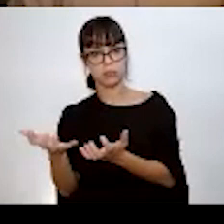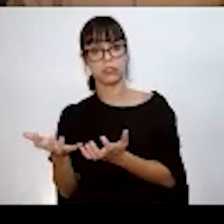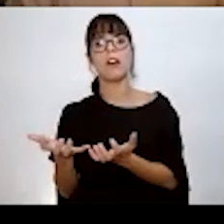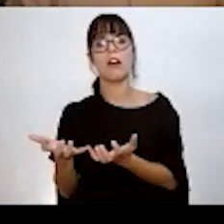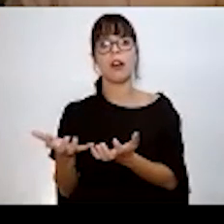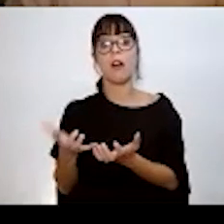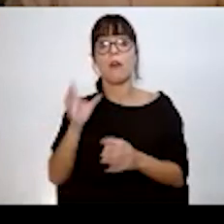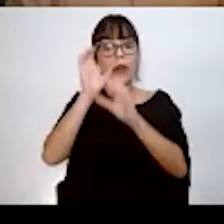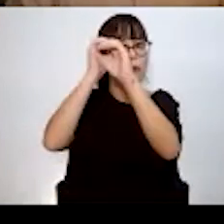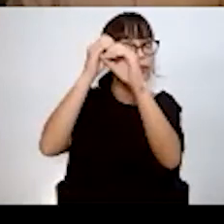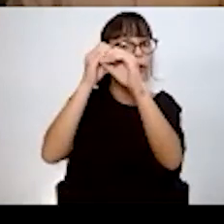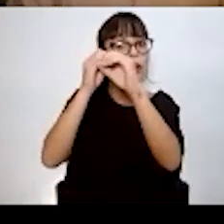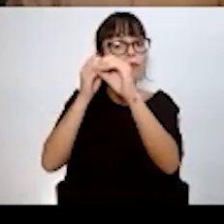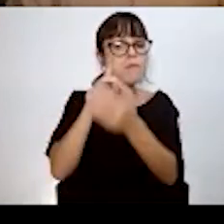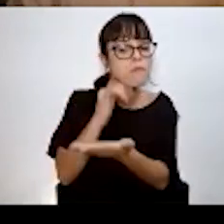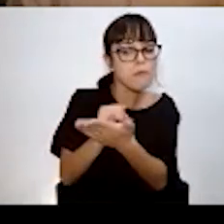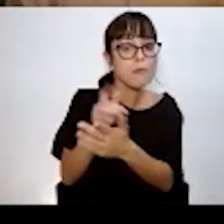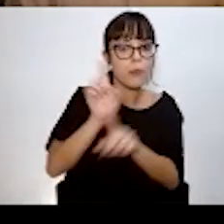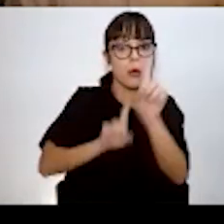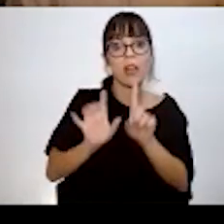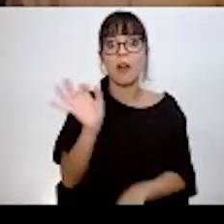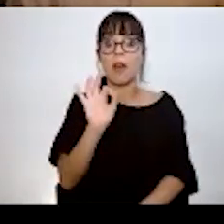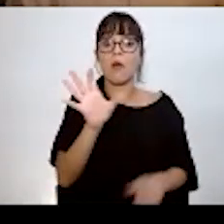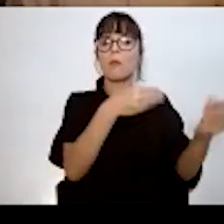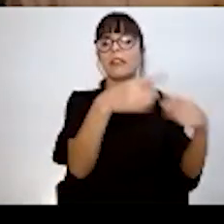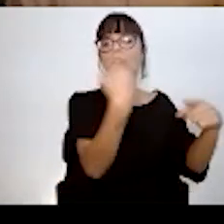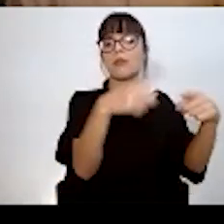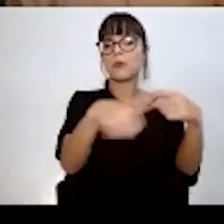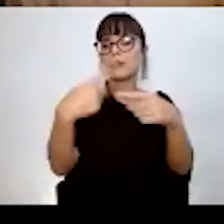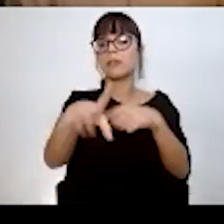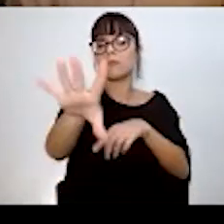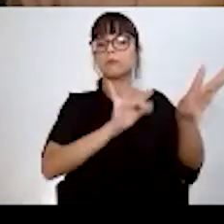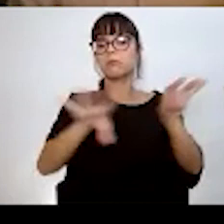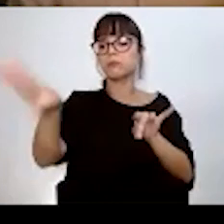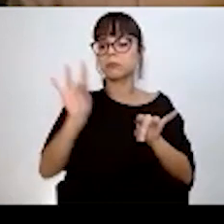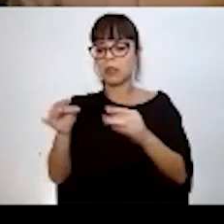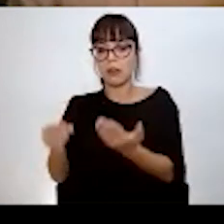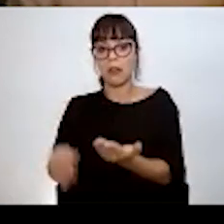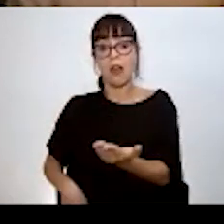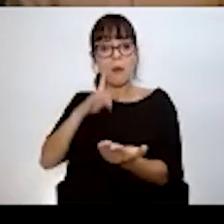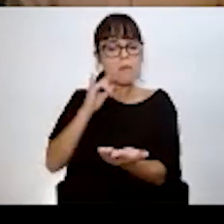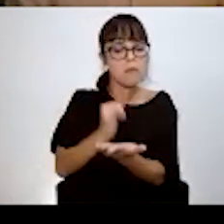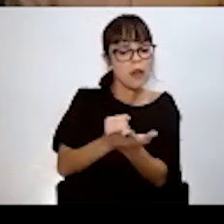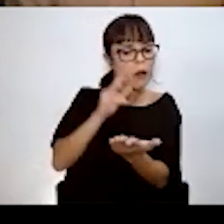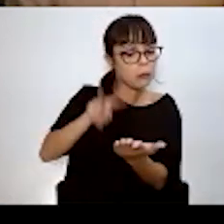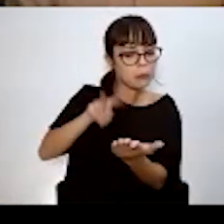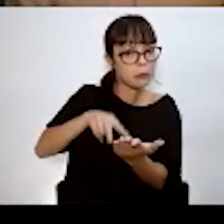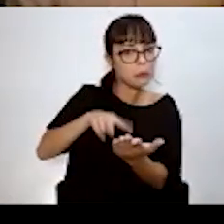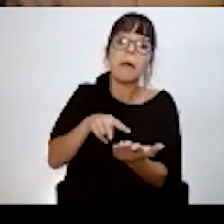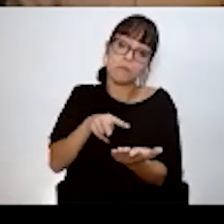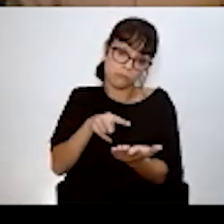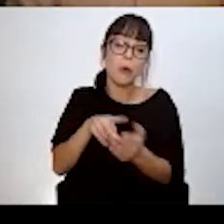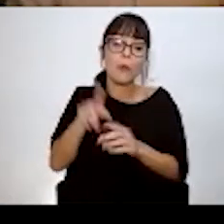de laboratorios o que tiene sus problemas de los materiales que se seleccionan para el análisis. Es decir, tenemos que ser críticos, tenemos que valorar